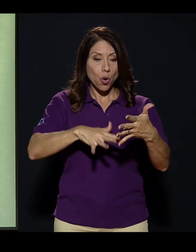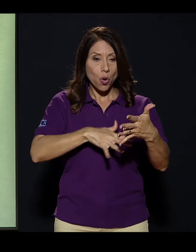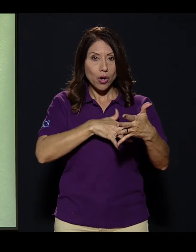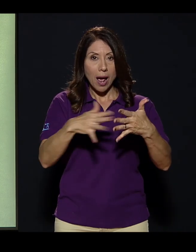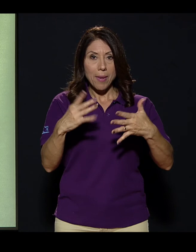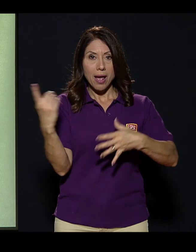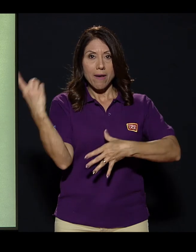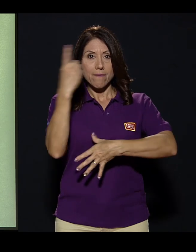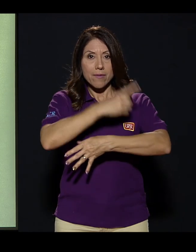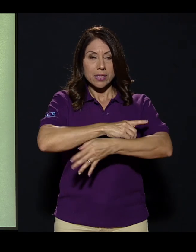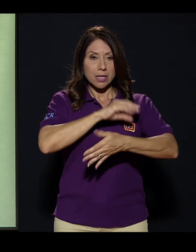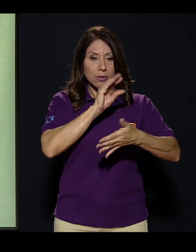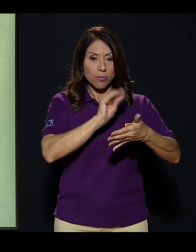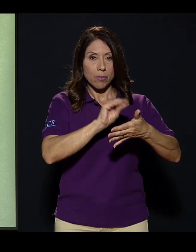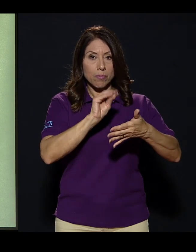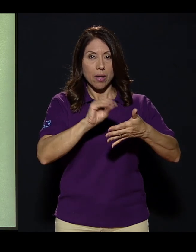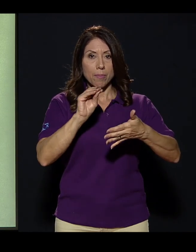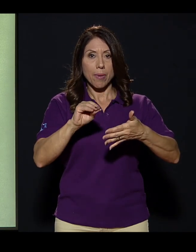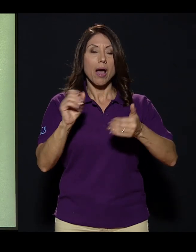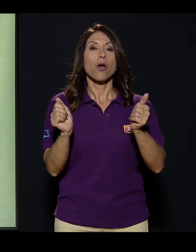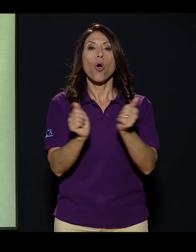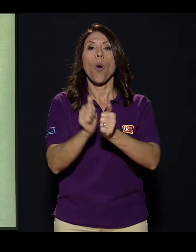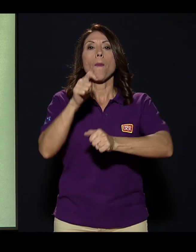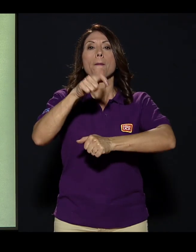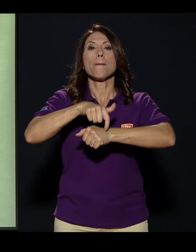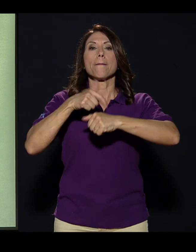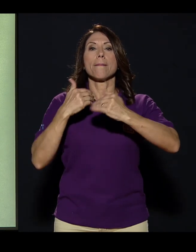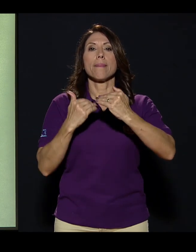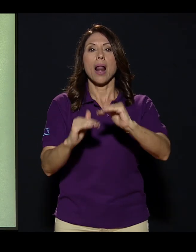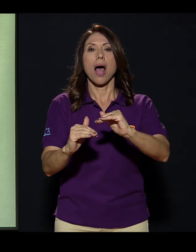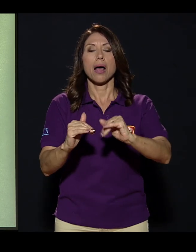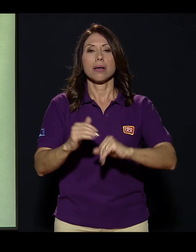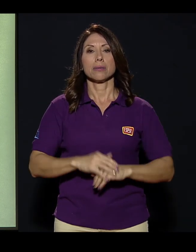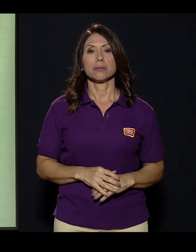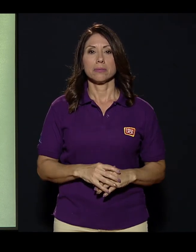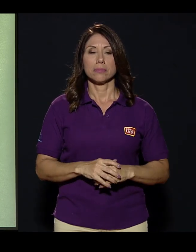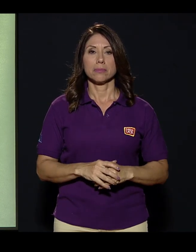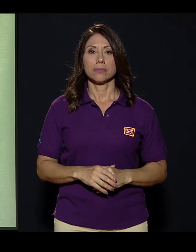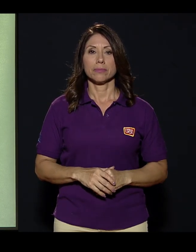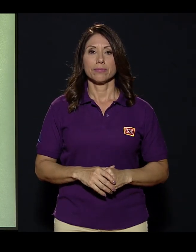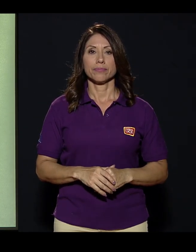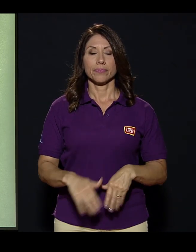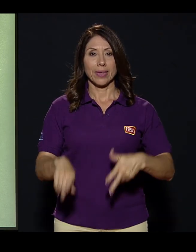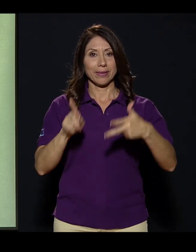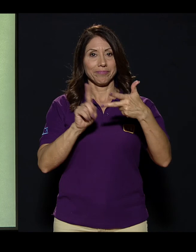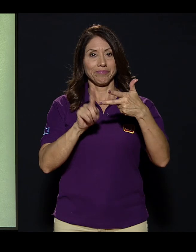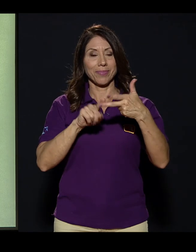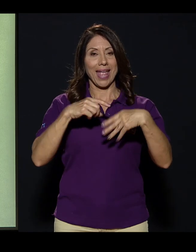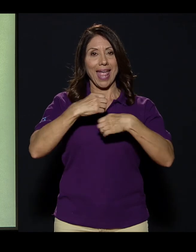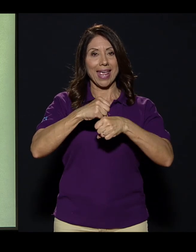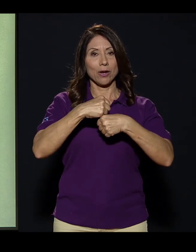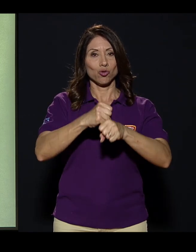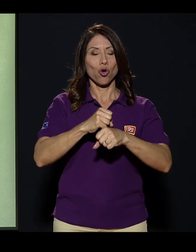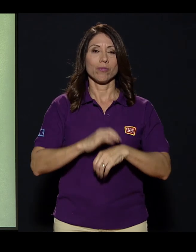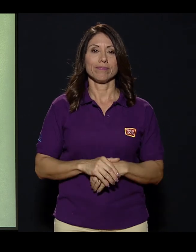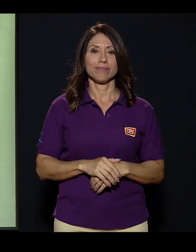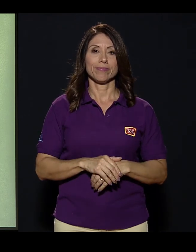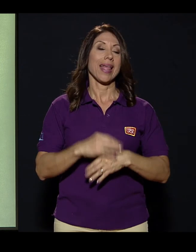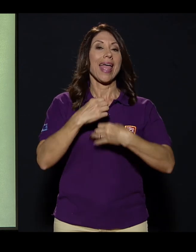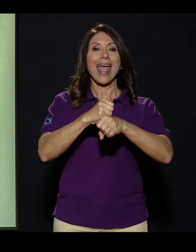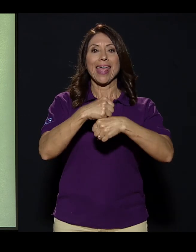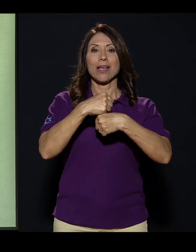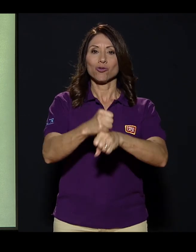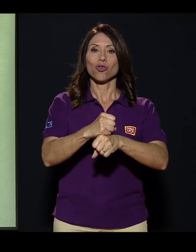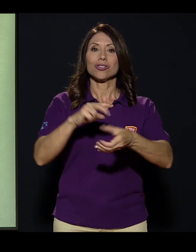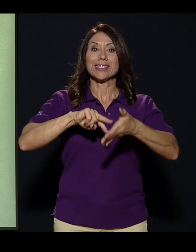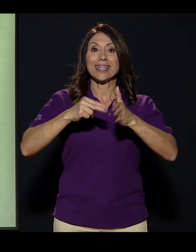Ejecución. La parte de ejecución es lo que ya tenemos planificado, es simplemente comenzar a desarrollarlo. Es aprovechar